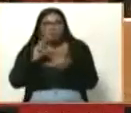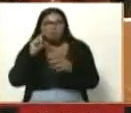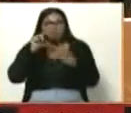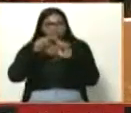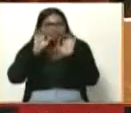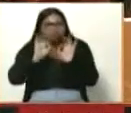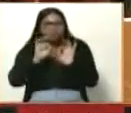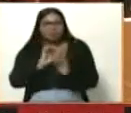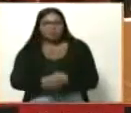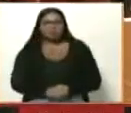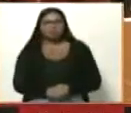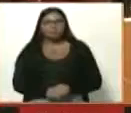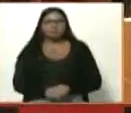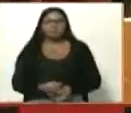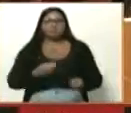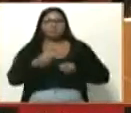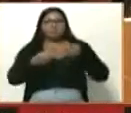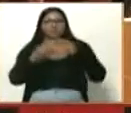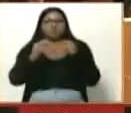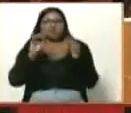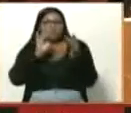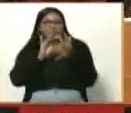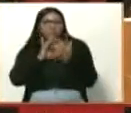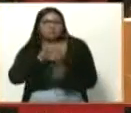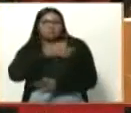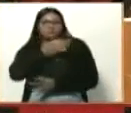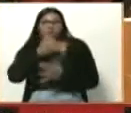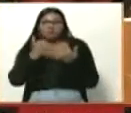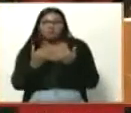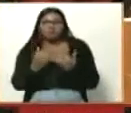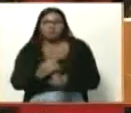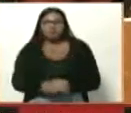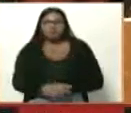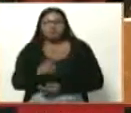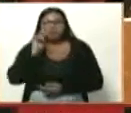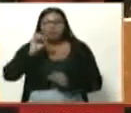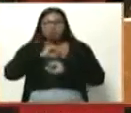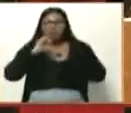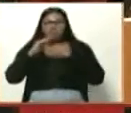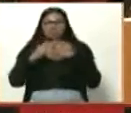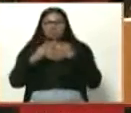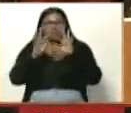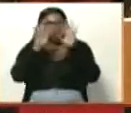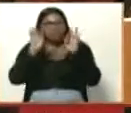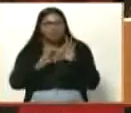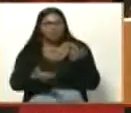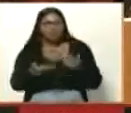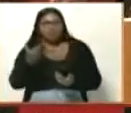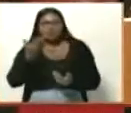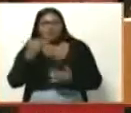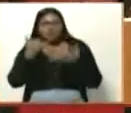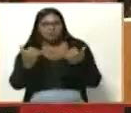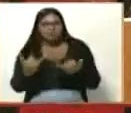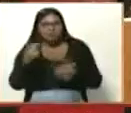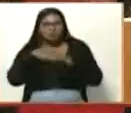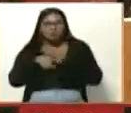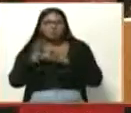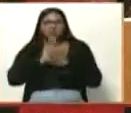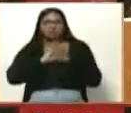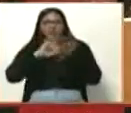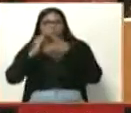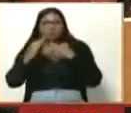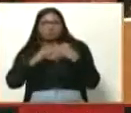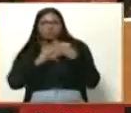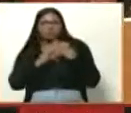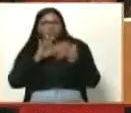puntuales que se manejaban a través de las redes sociales, ha sido un boom de forma importante, ¿no? Dentro de la comunidad artesanal, el uso